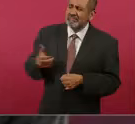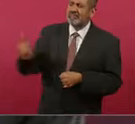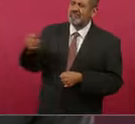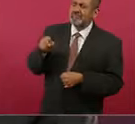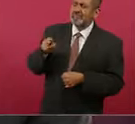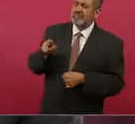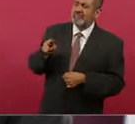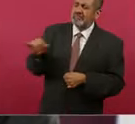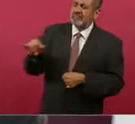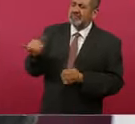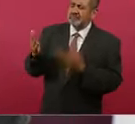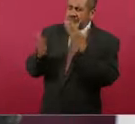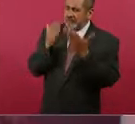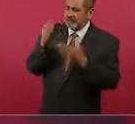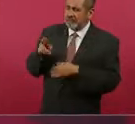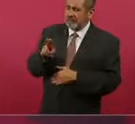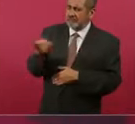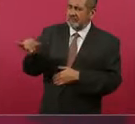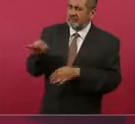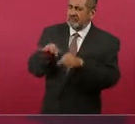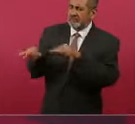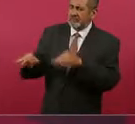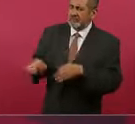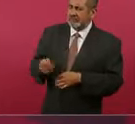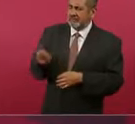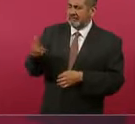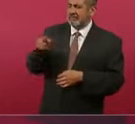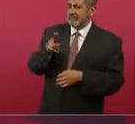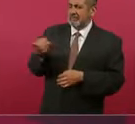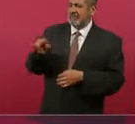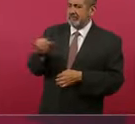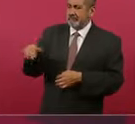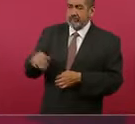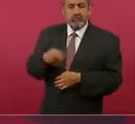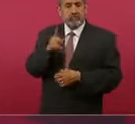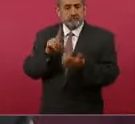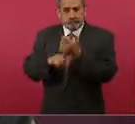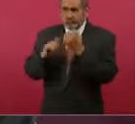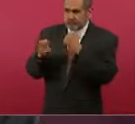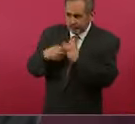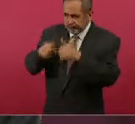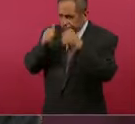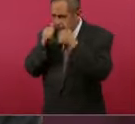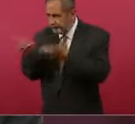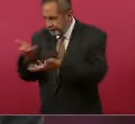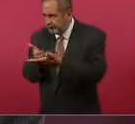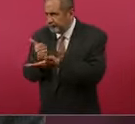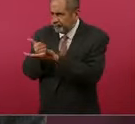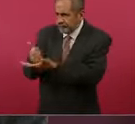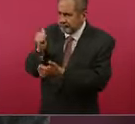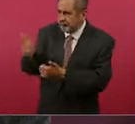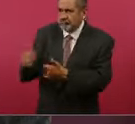ninis, ni estudian ni trabajan. Y nunca atendieron a los jóvenes,